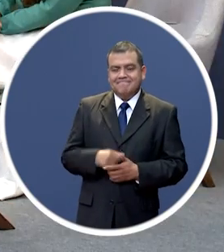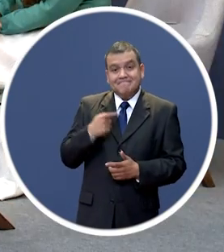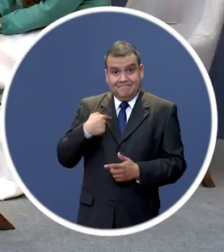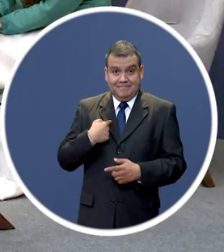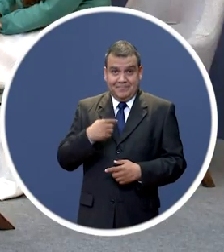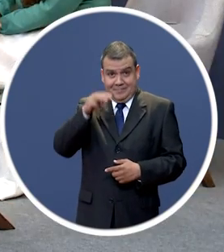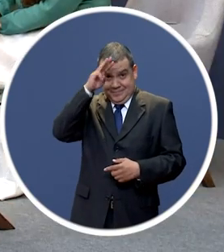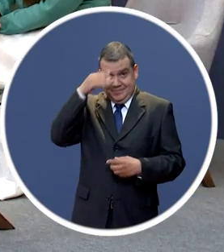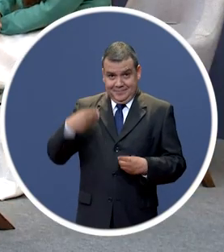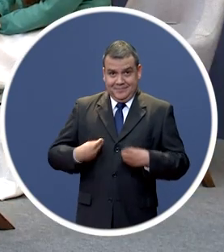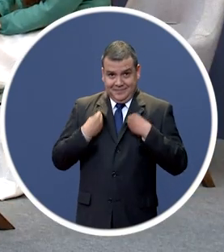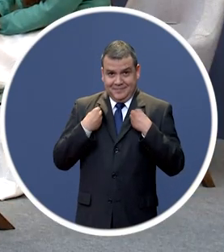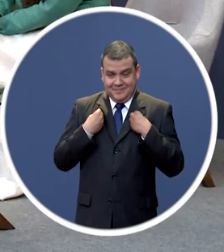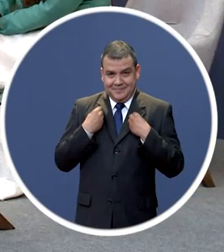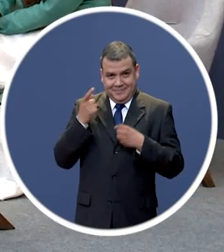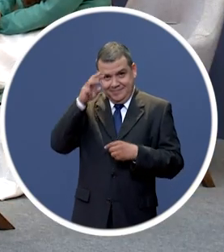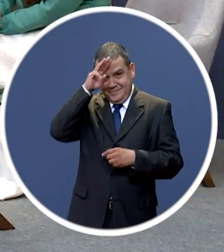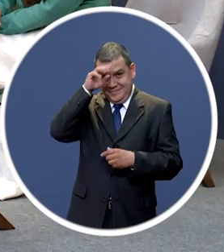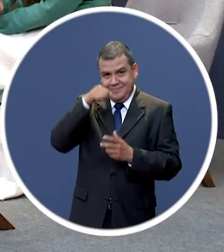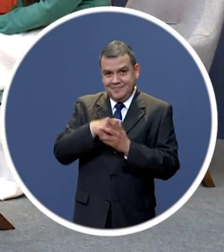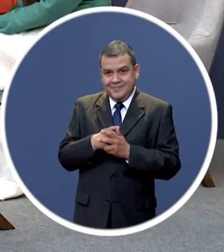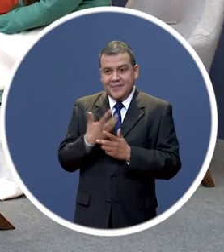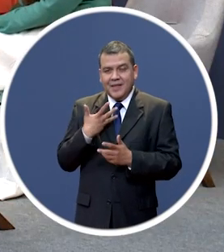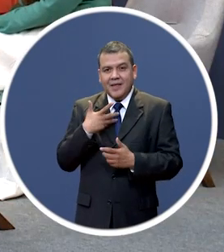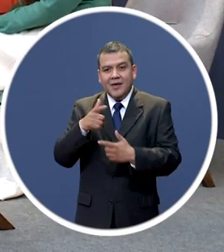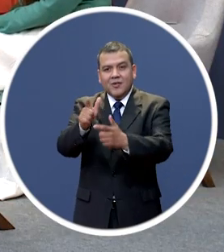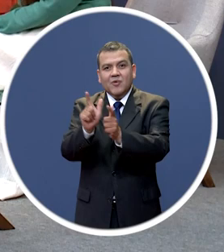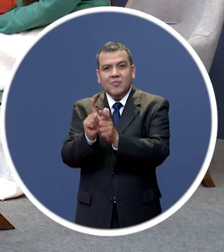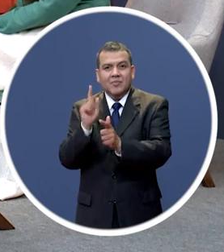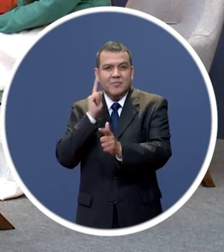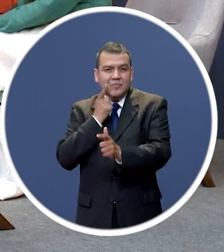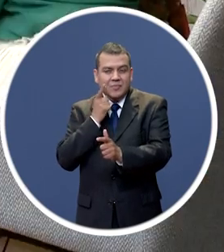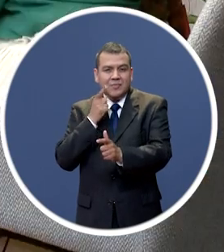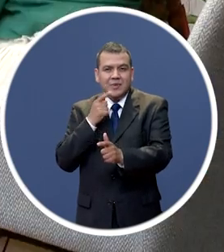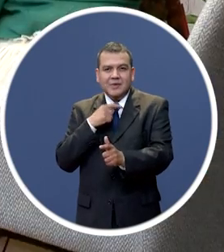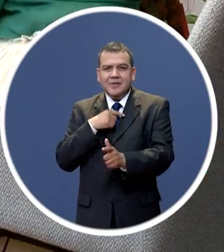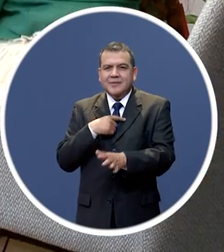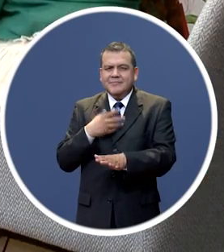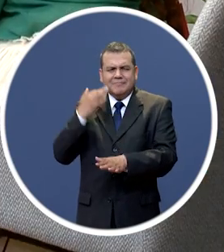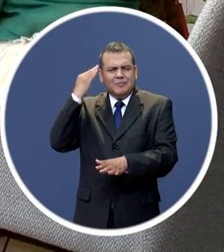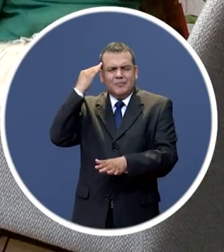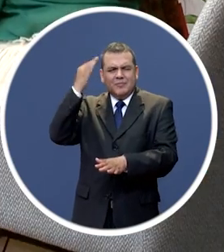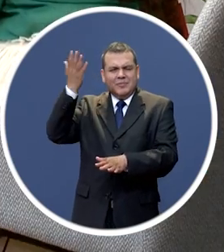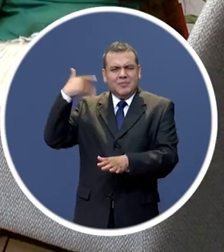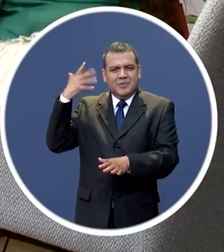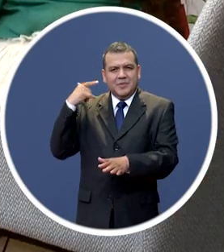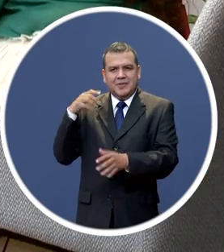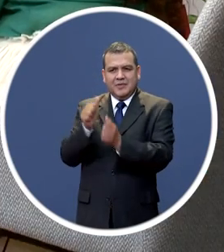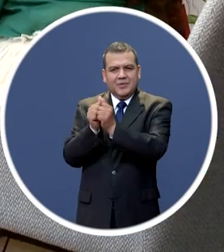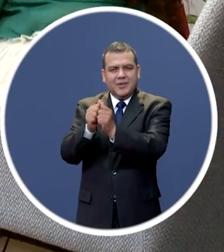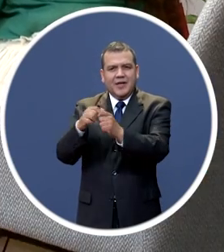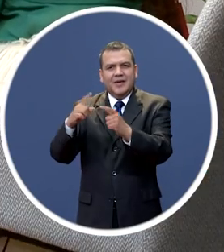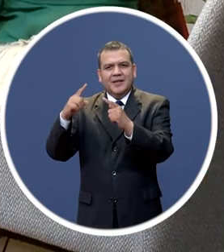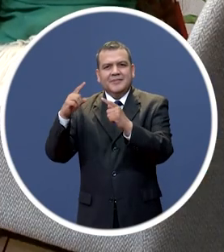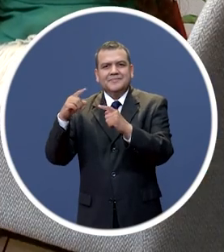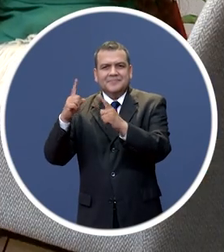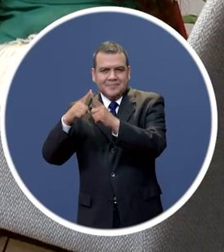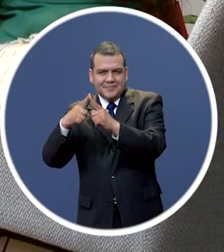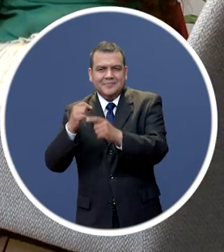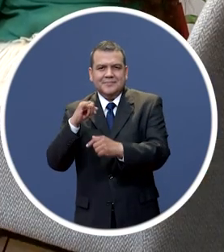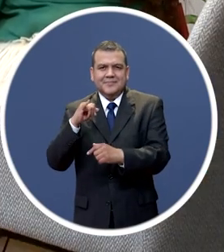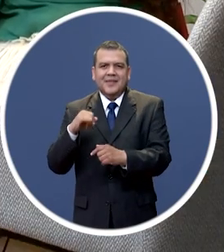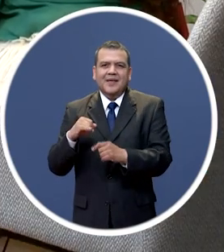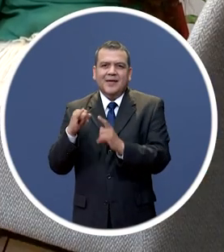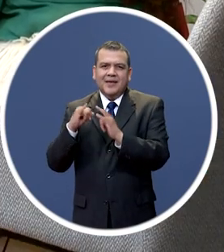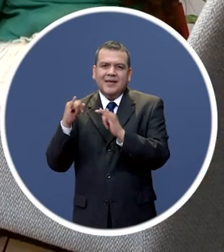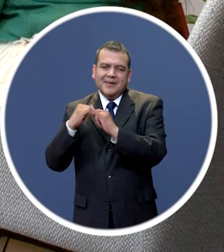En Monterrey, donde resido, es muy conocida una comunidad de soros que por mucho tiempo estuvo ligada a una iglesia en particular, la iglesia